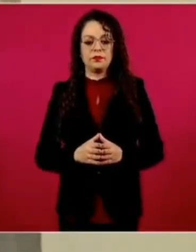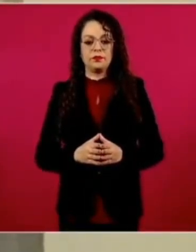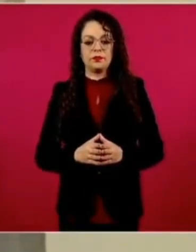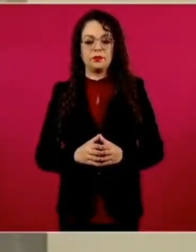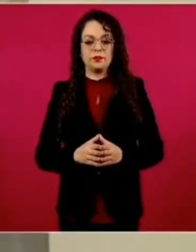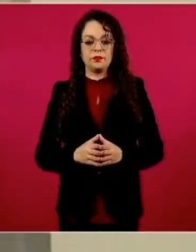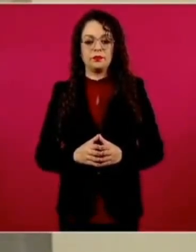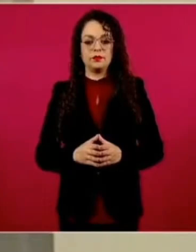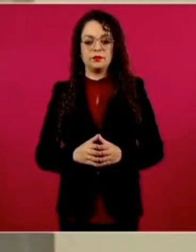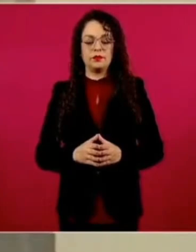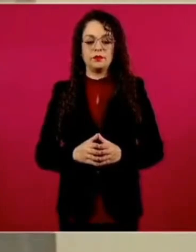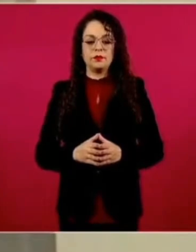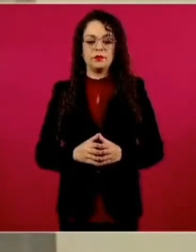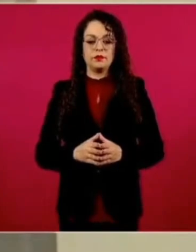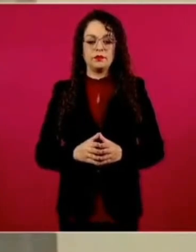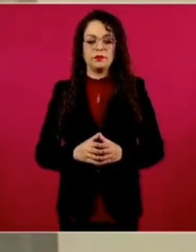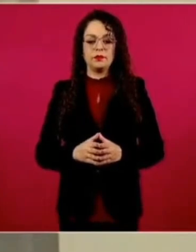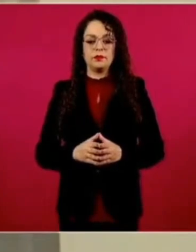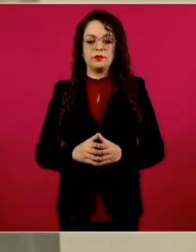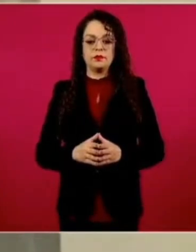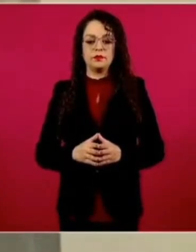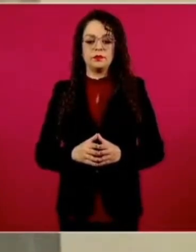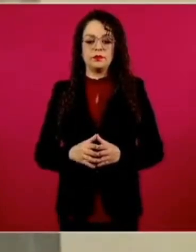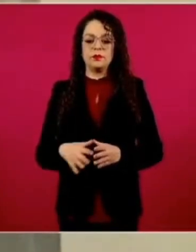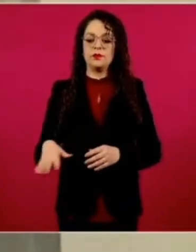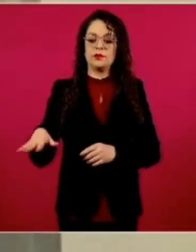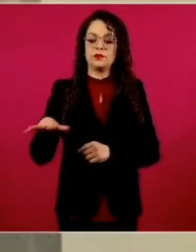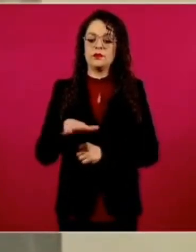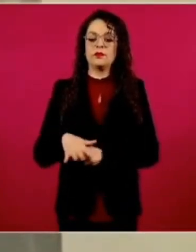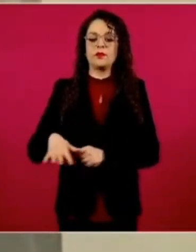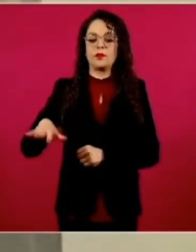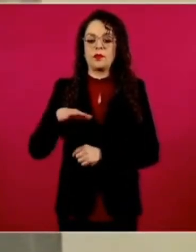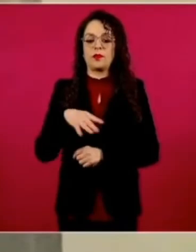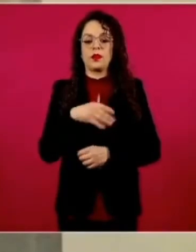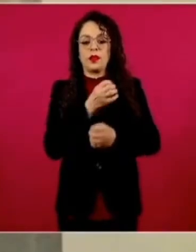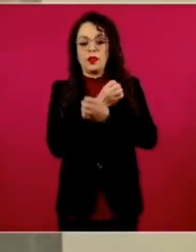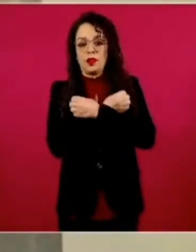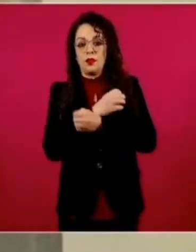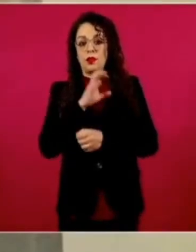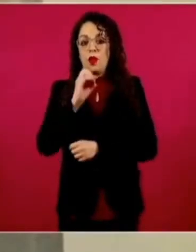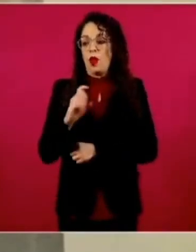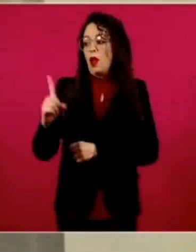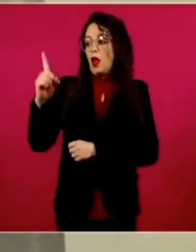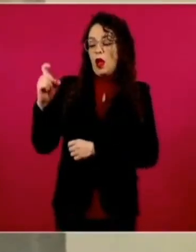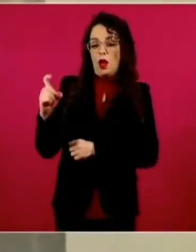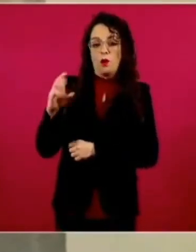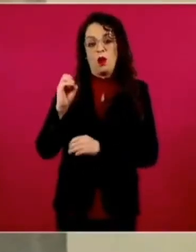Descentralización de infraestructura educativa o agua, ¿sí?